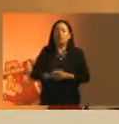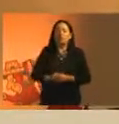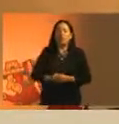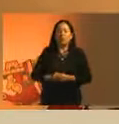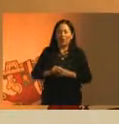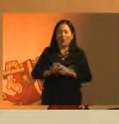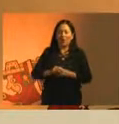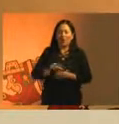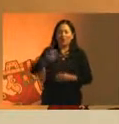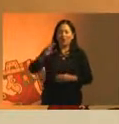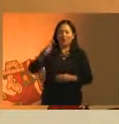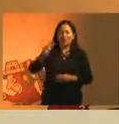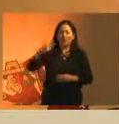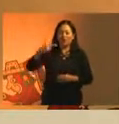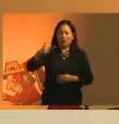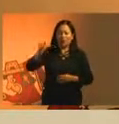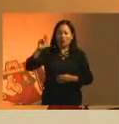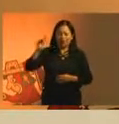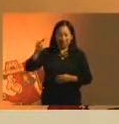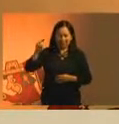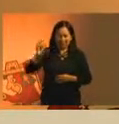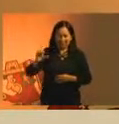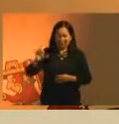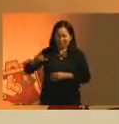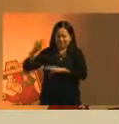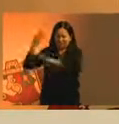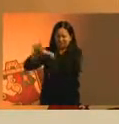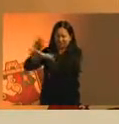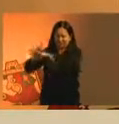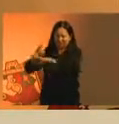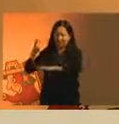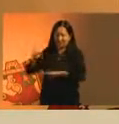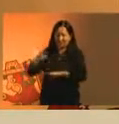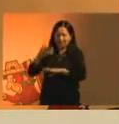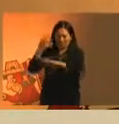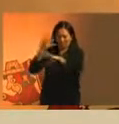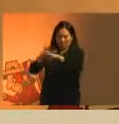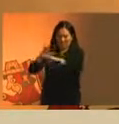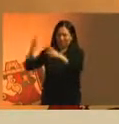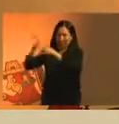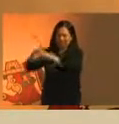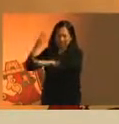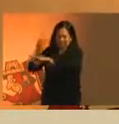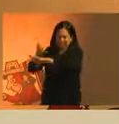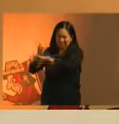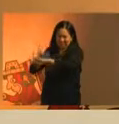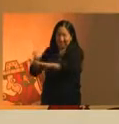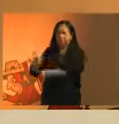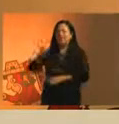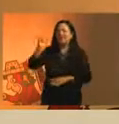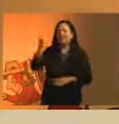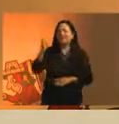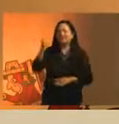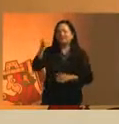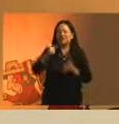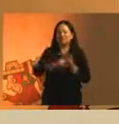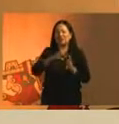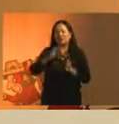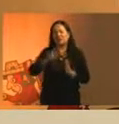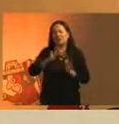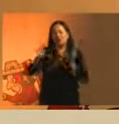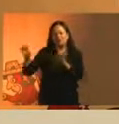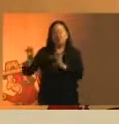en el enero de 1924 la rebelión delahuertista empezó en diciembre de 1923 y